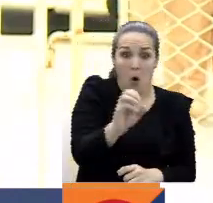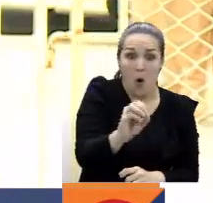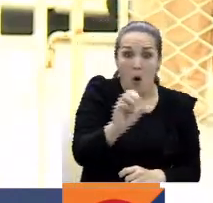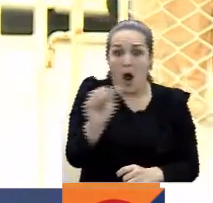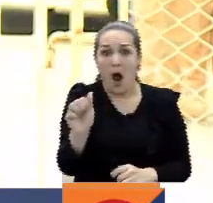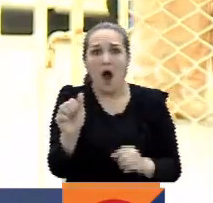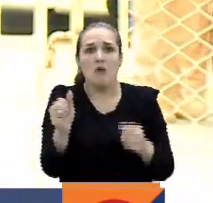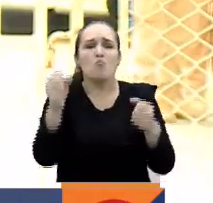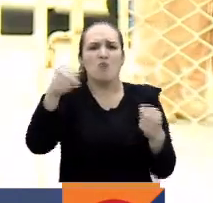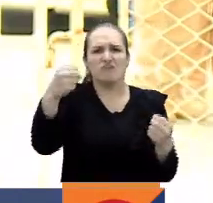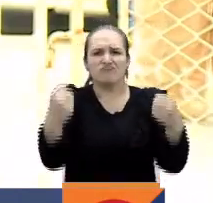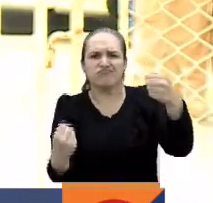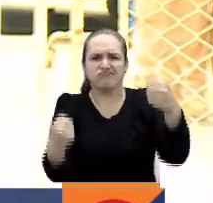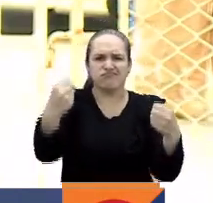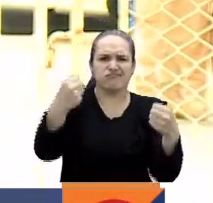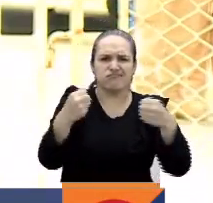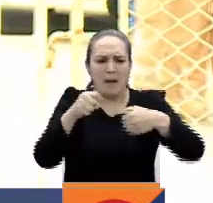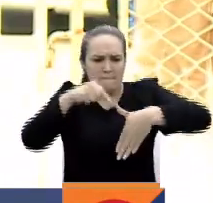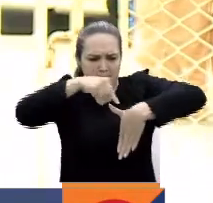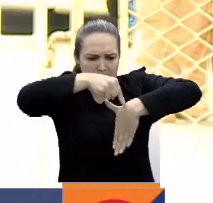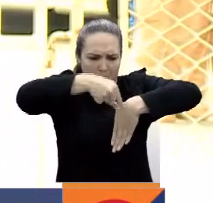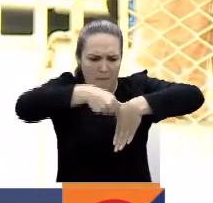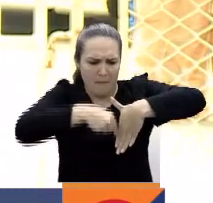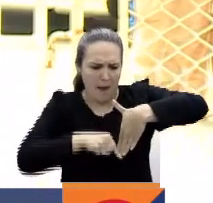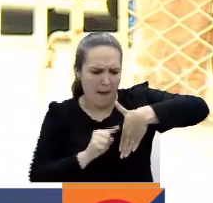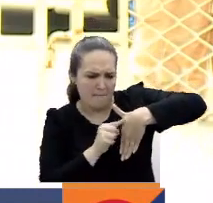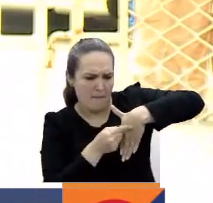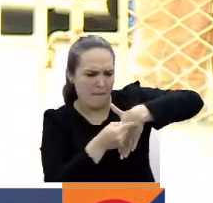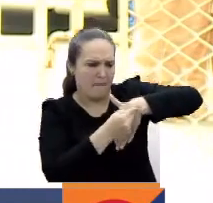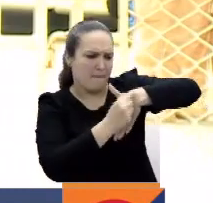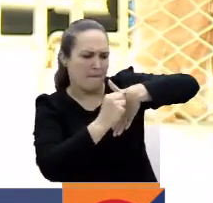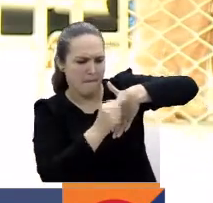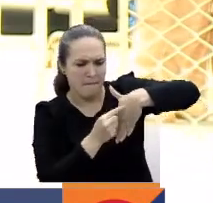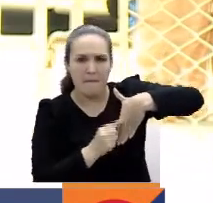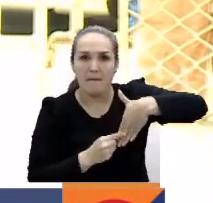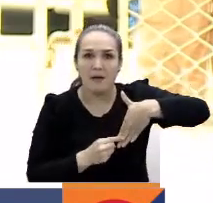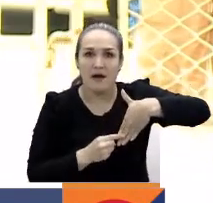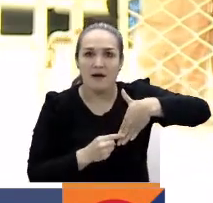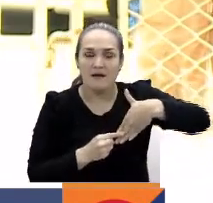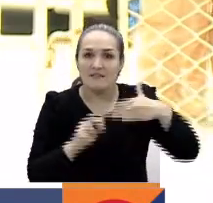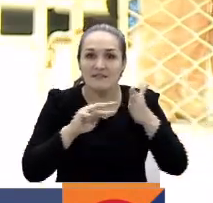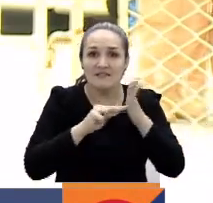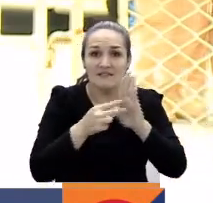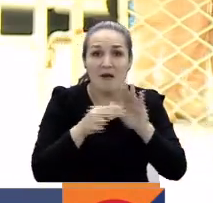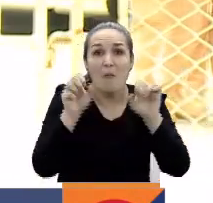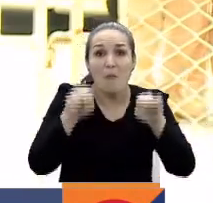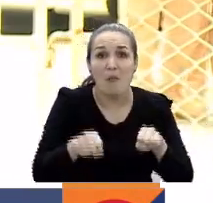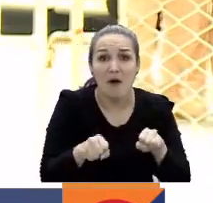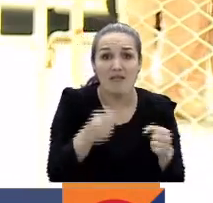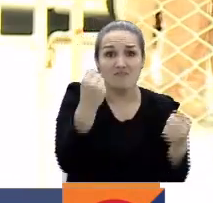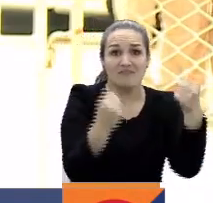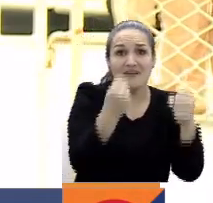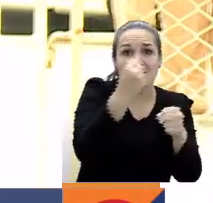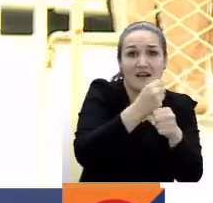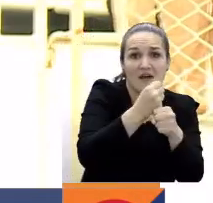cualquier familia, cualquier persona en moto, reconociendo que esta es nuestra